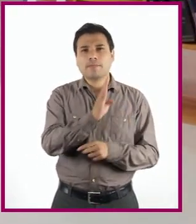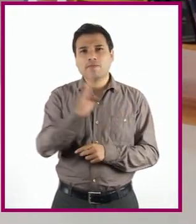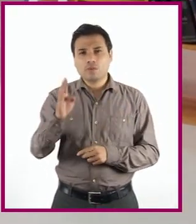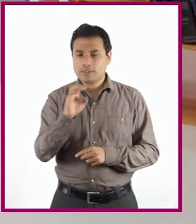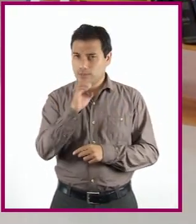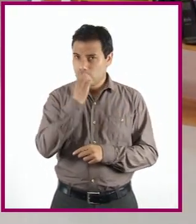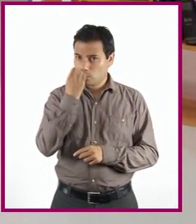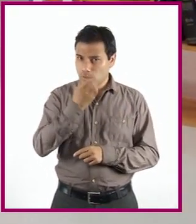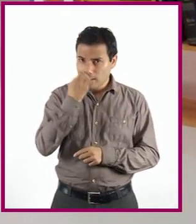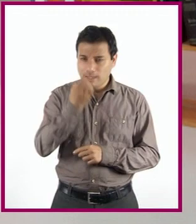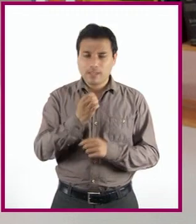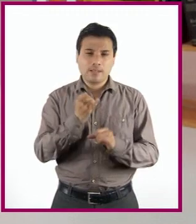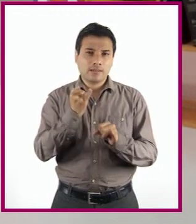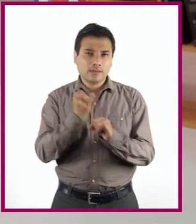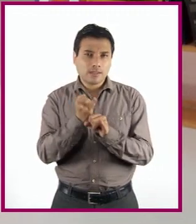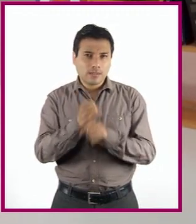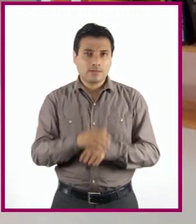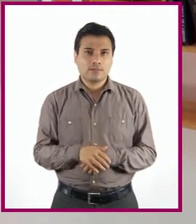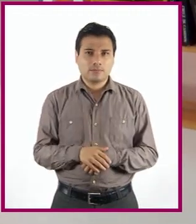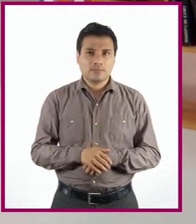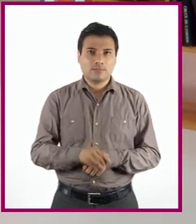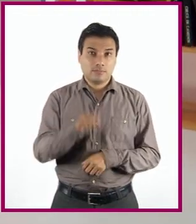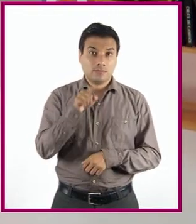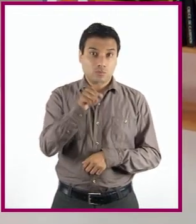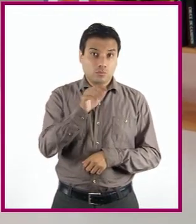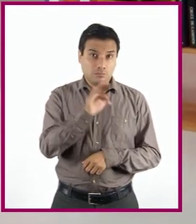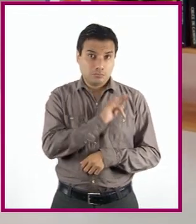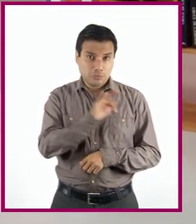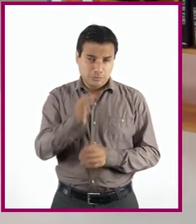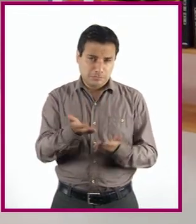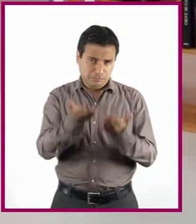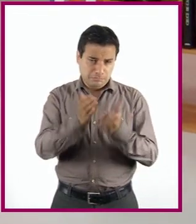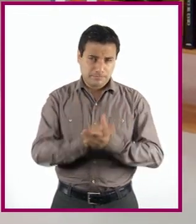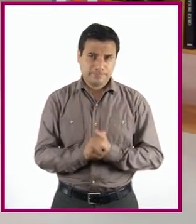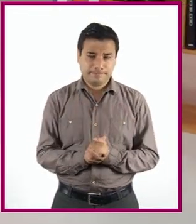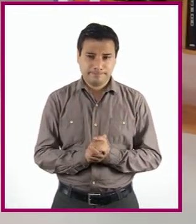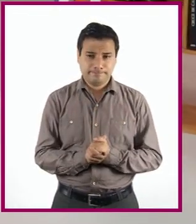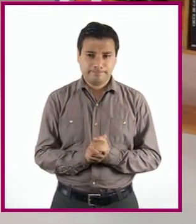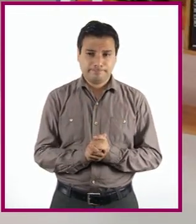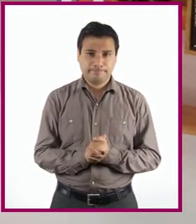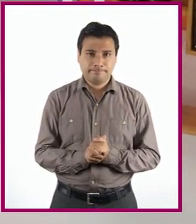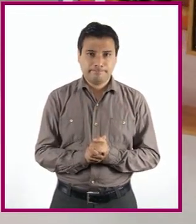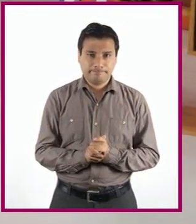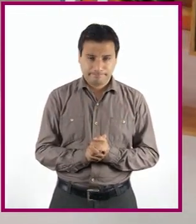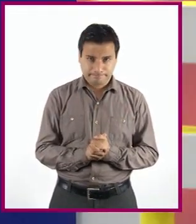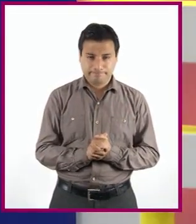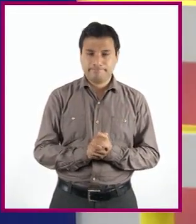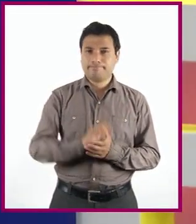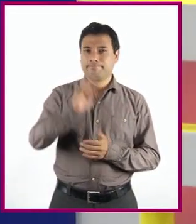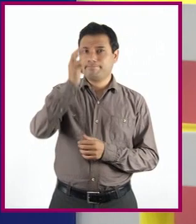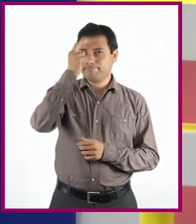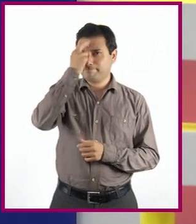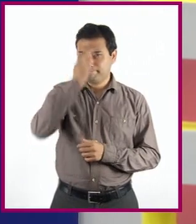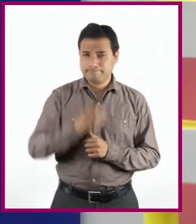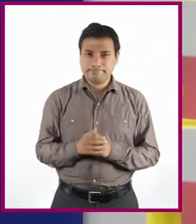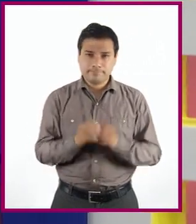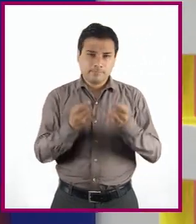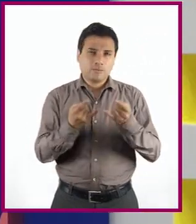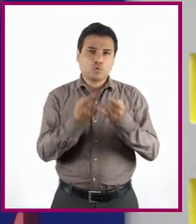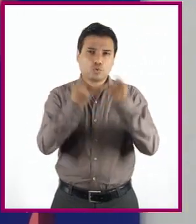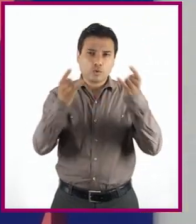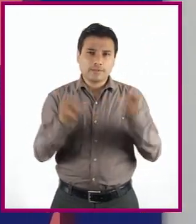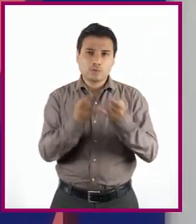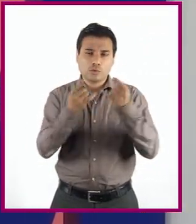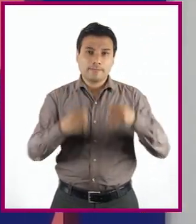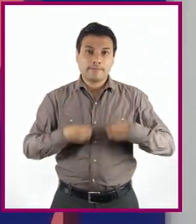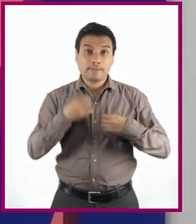en internet, si tienen acceso a alguna biblioteca pública. Tengan en cuenta que las autobiografías que elijan